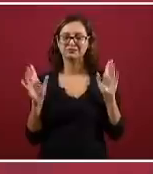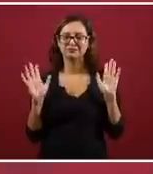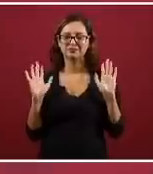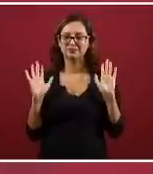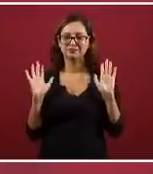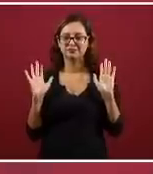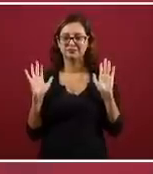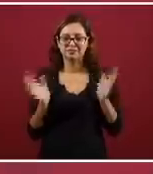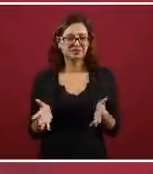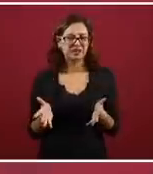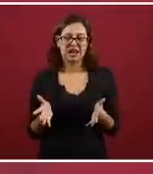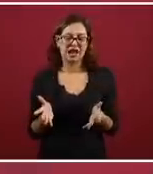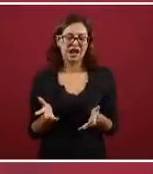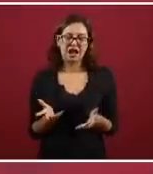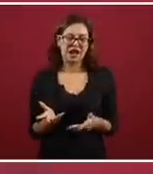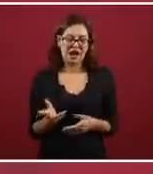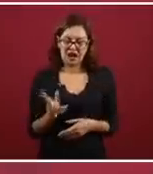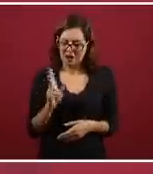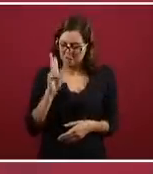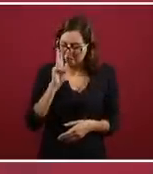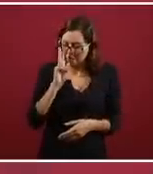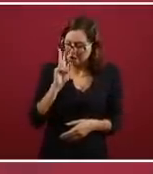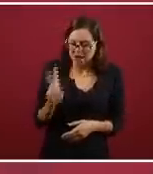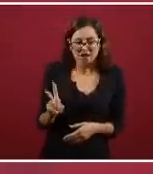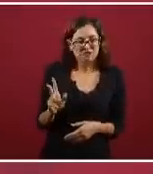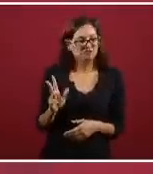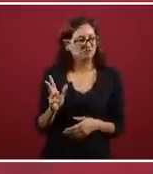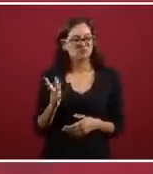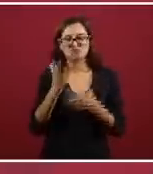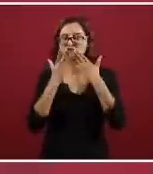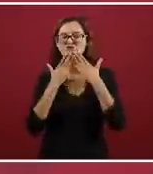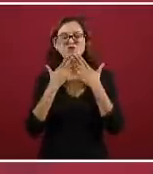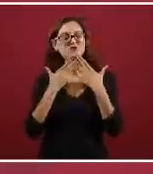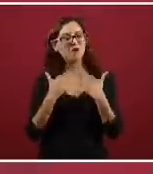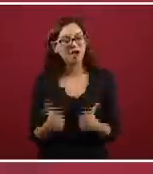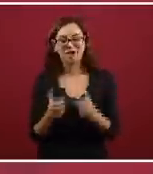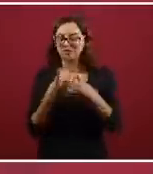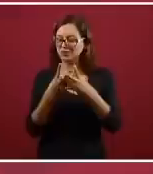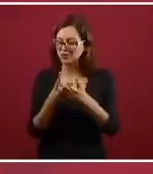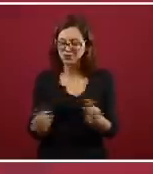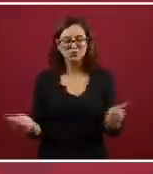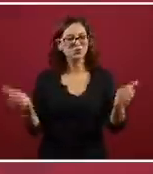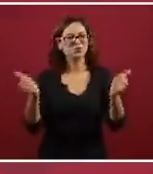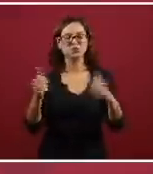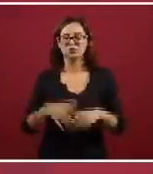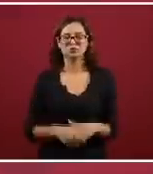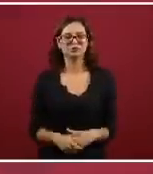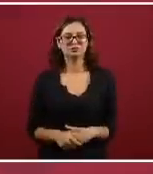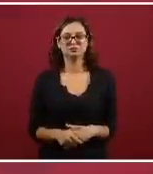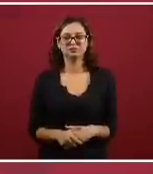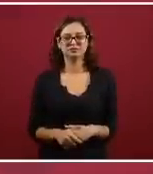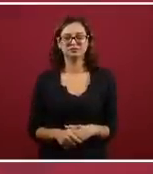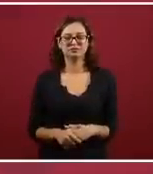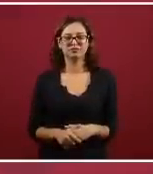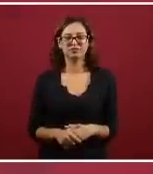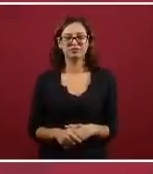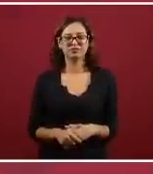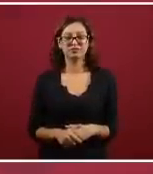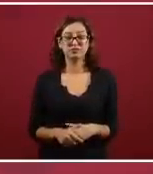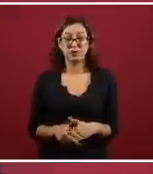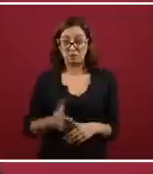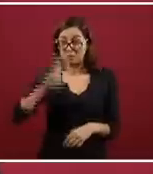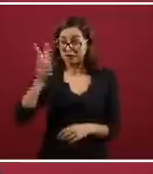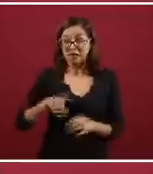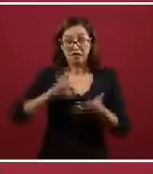Eso no dio resultado, ni siquiera se pudo bajar la